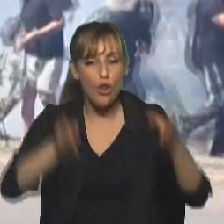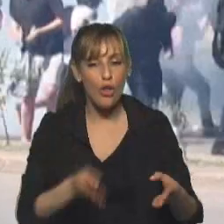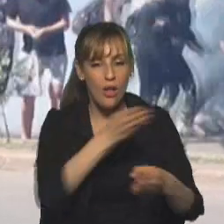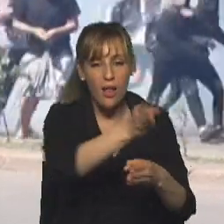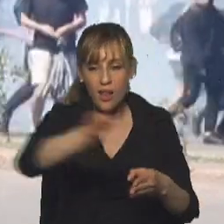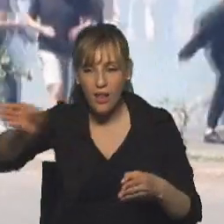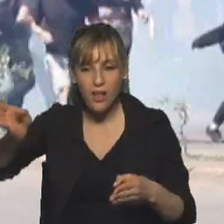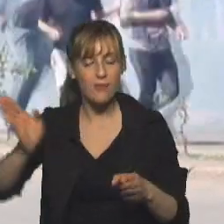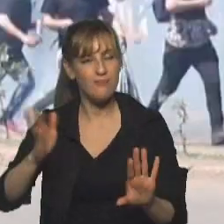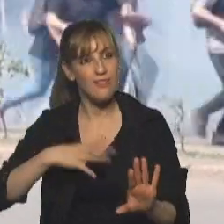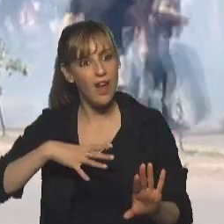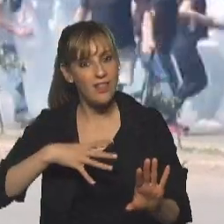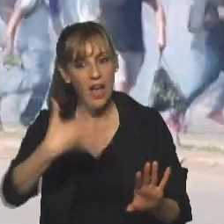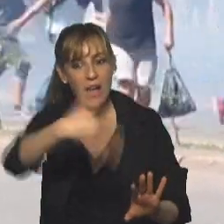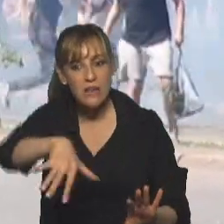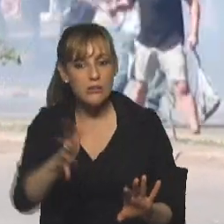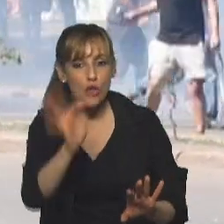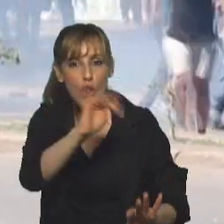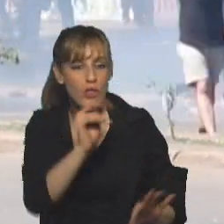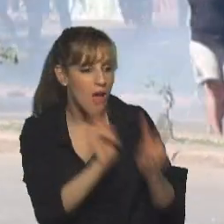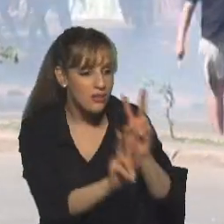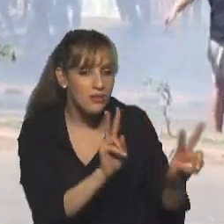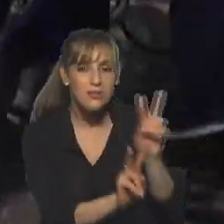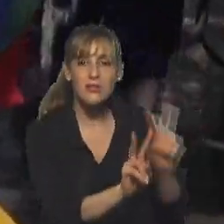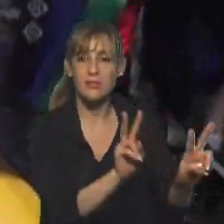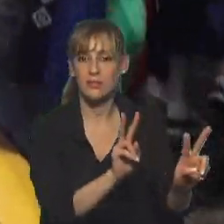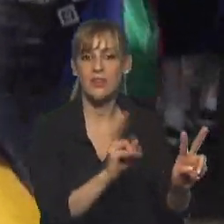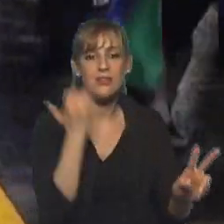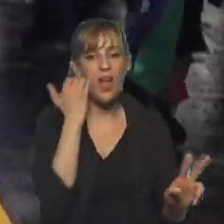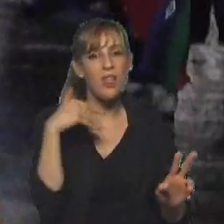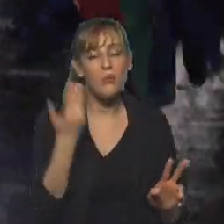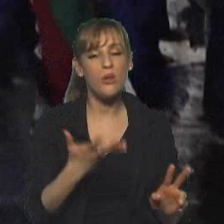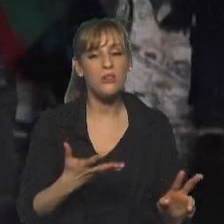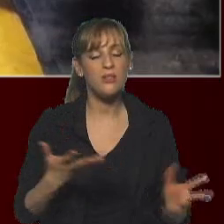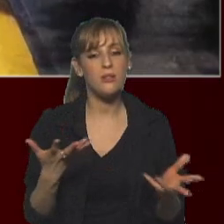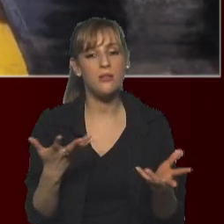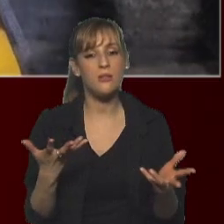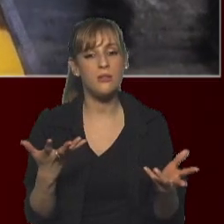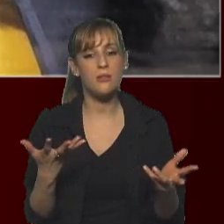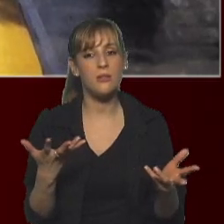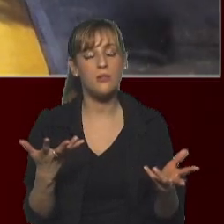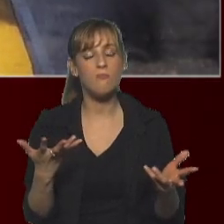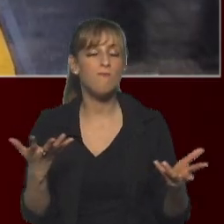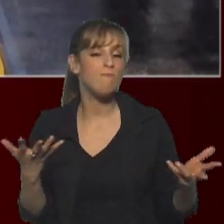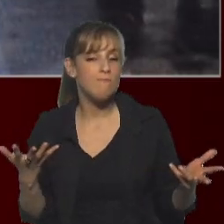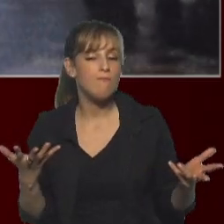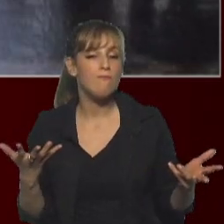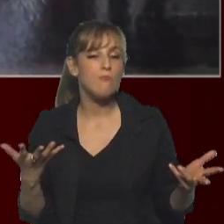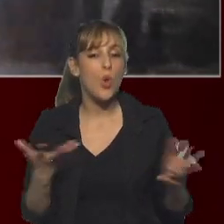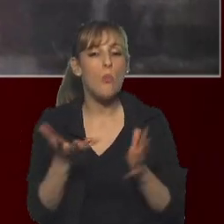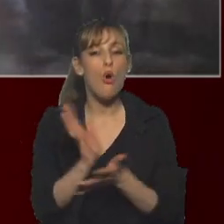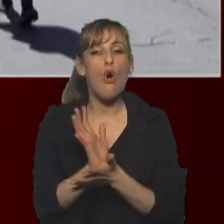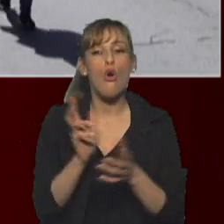perdido la disputa del sentido común, hemos perdido y hemos además abandonado herramientas teóricas, metodológicas